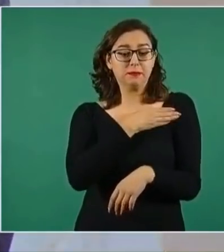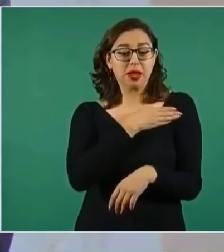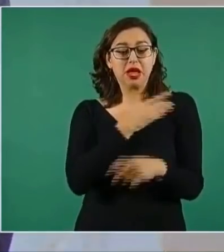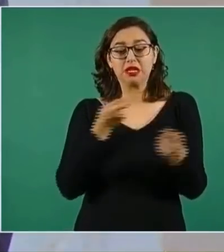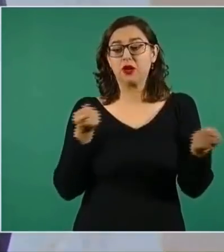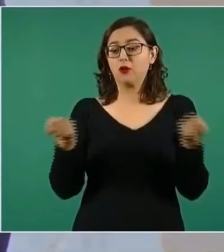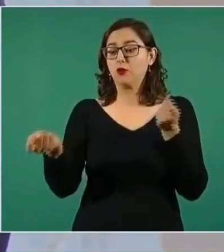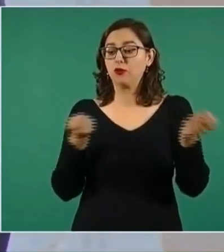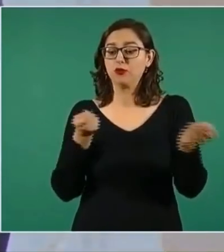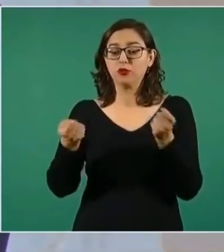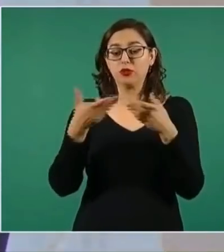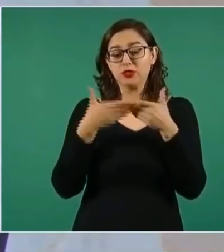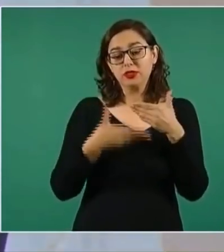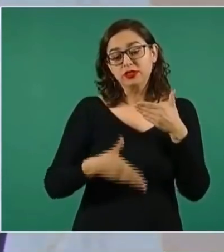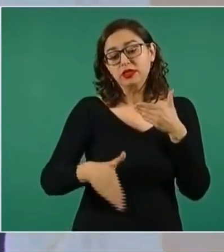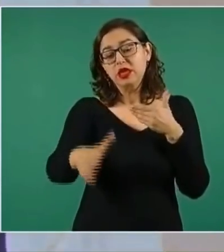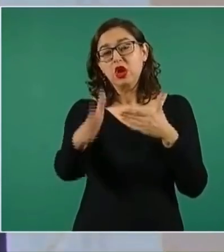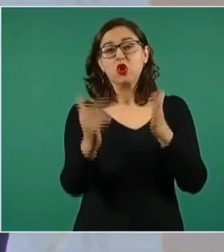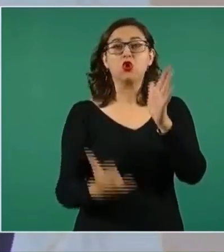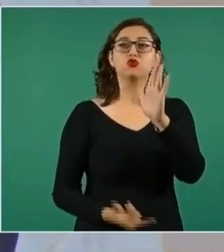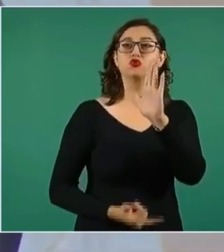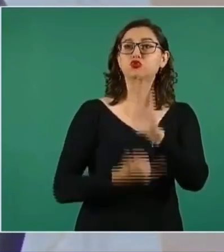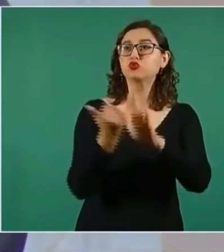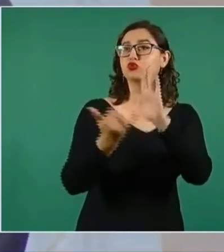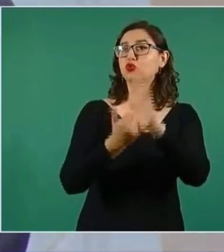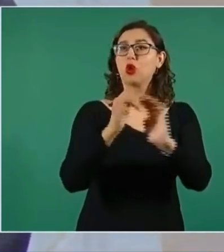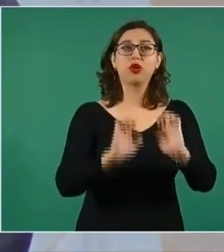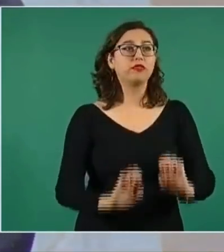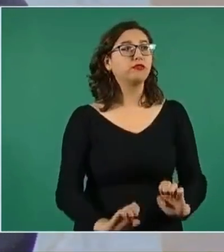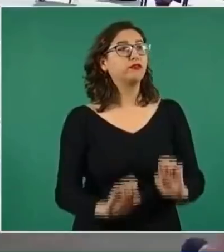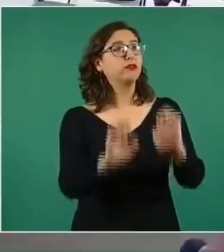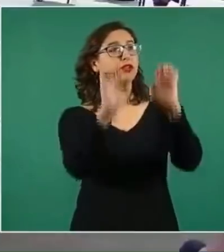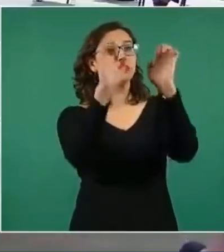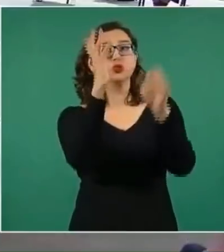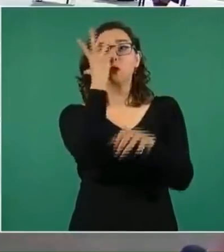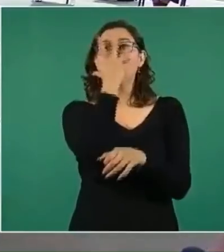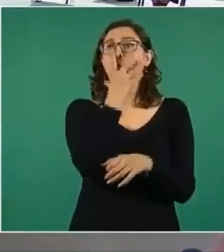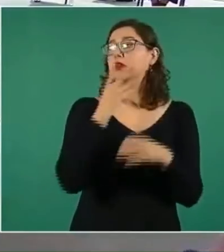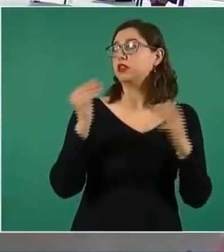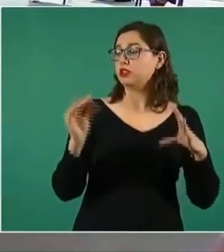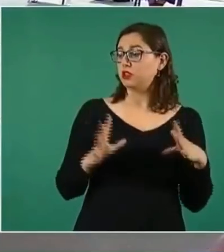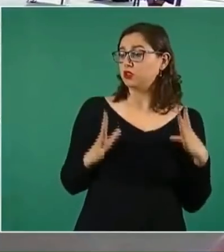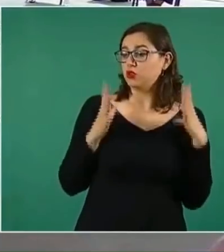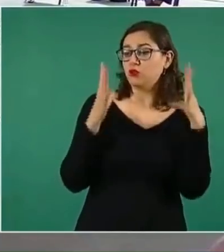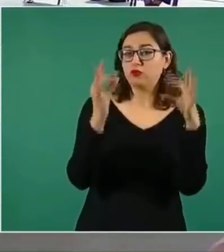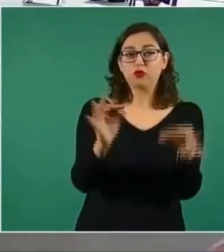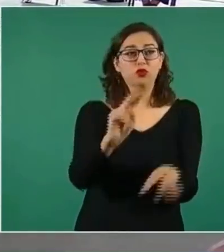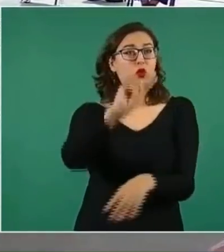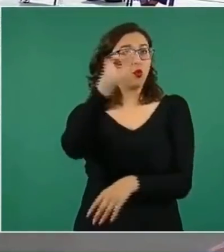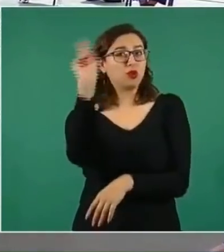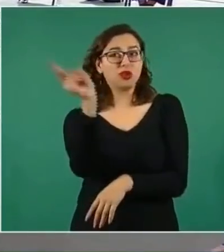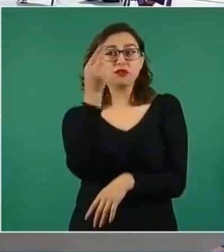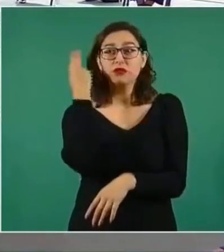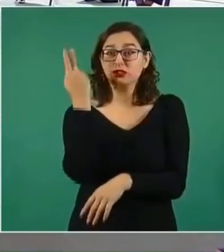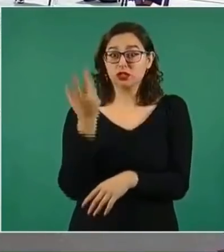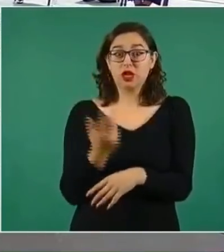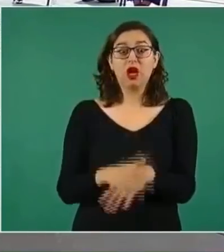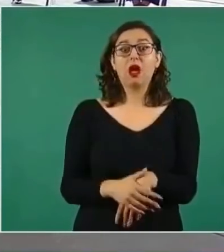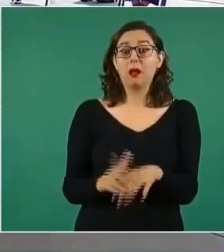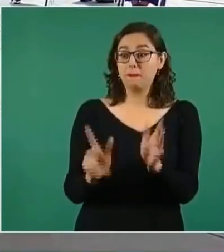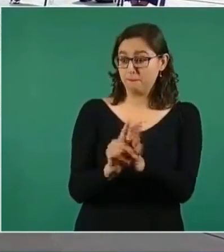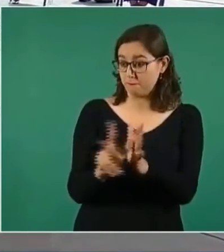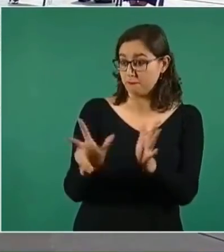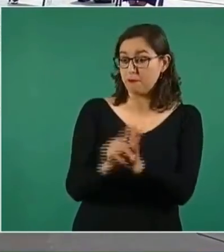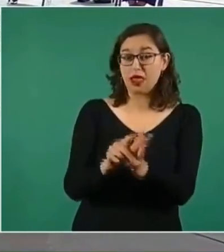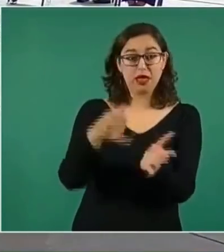palacios y bellos templos, que se creó la universidad y había imprenta